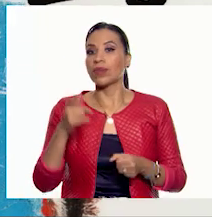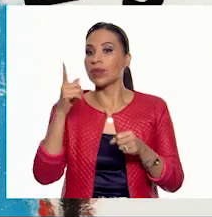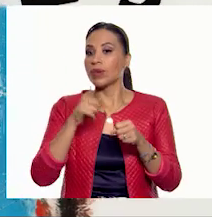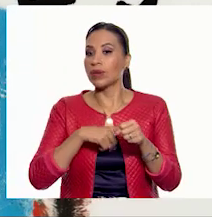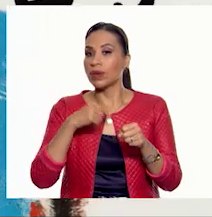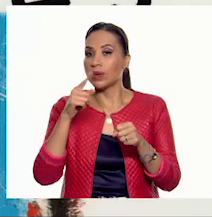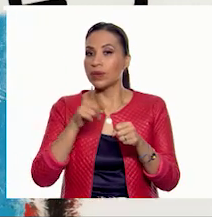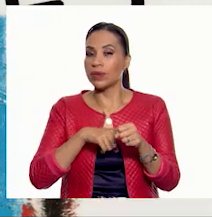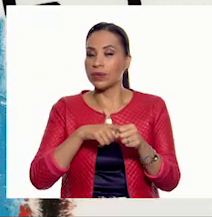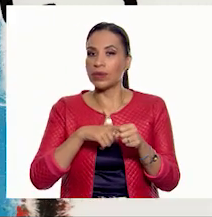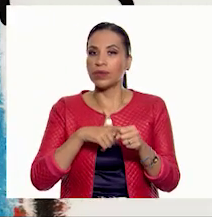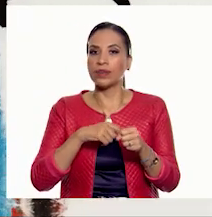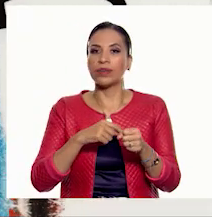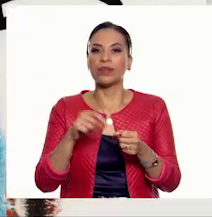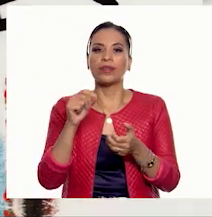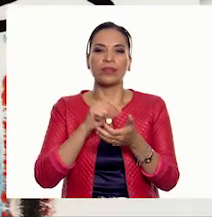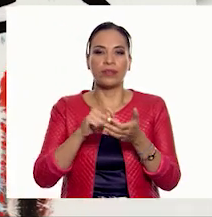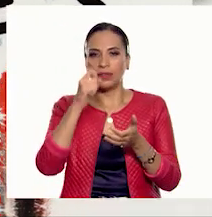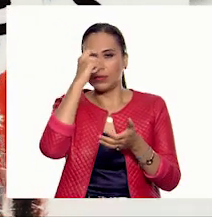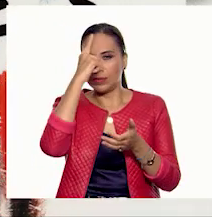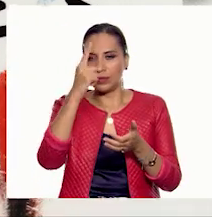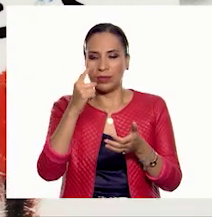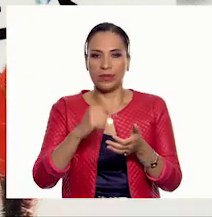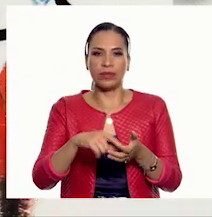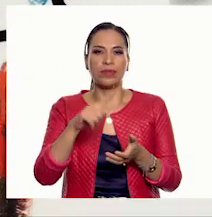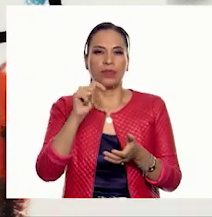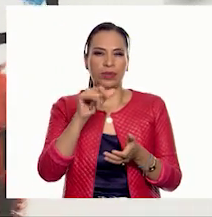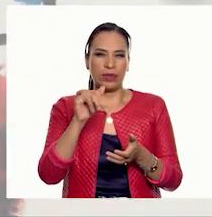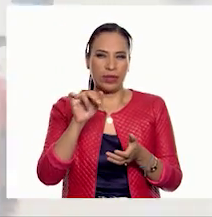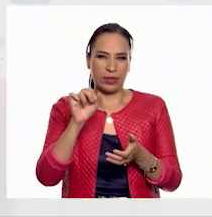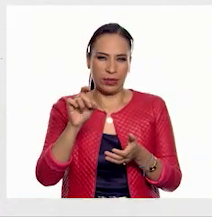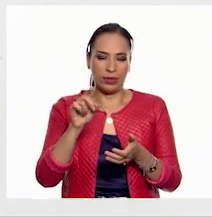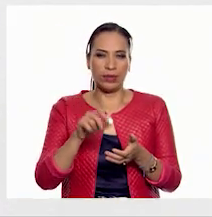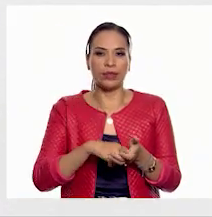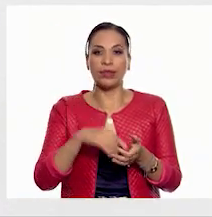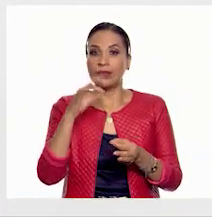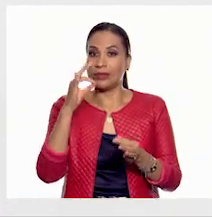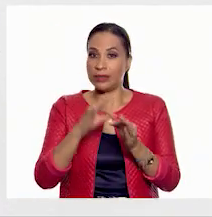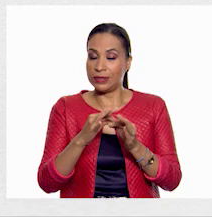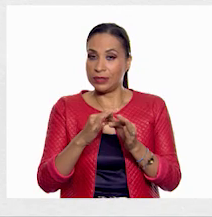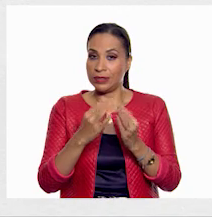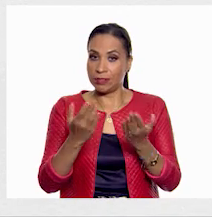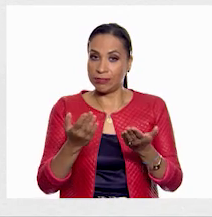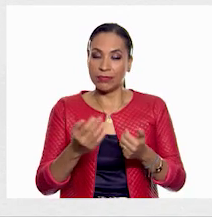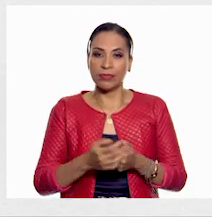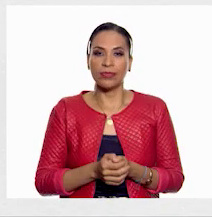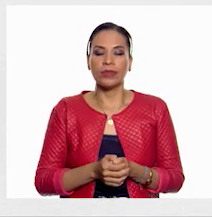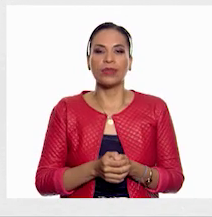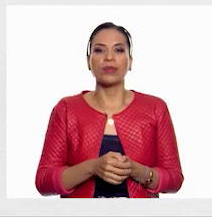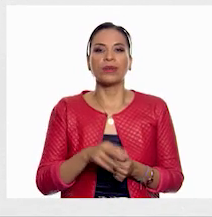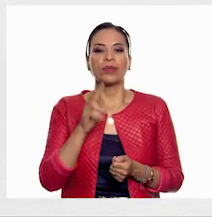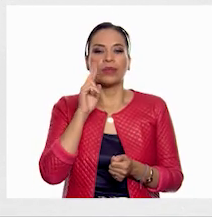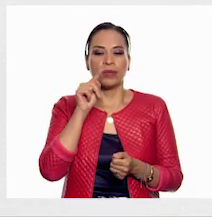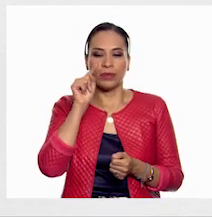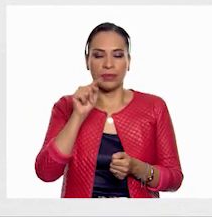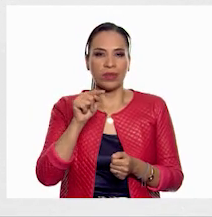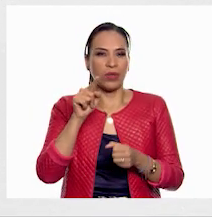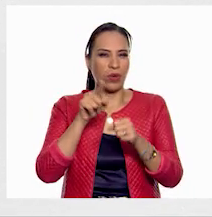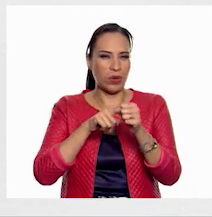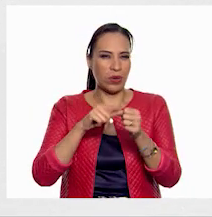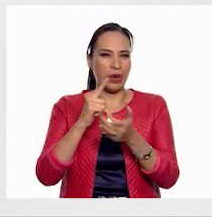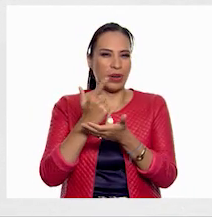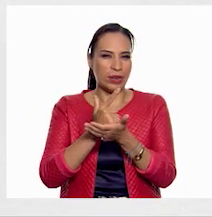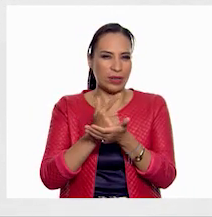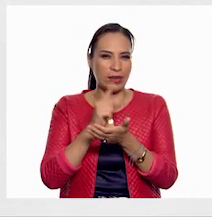Colores por Hervé Tullet. ¿Listo? Presiona el círculo gris y